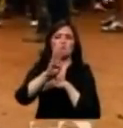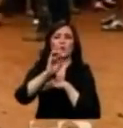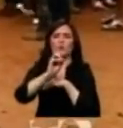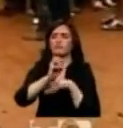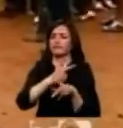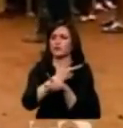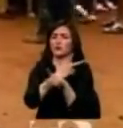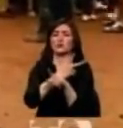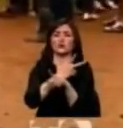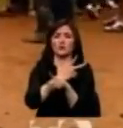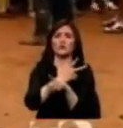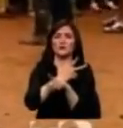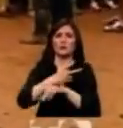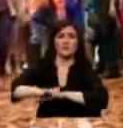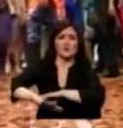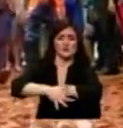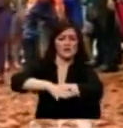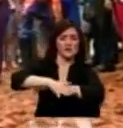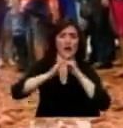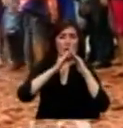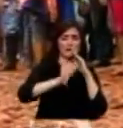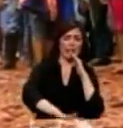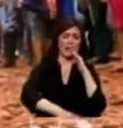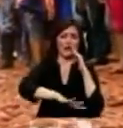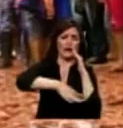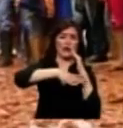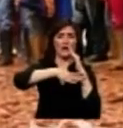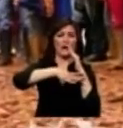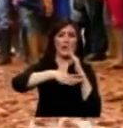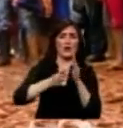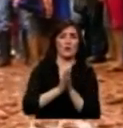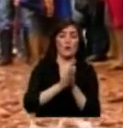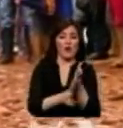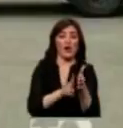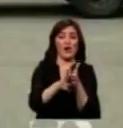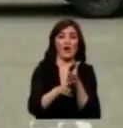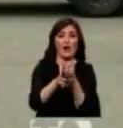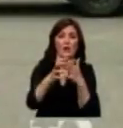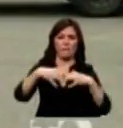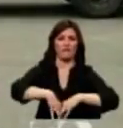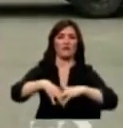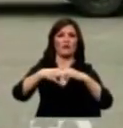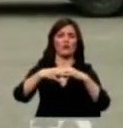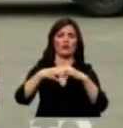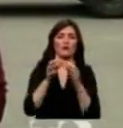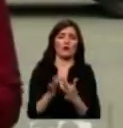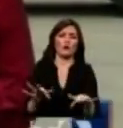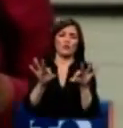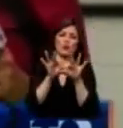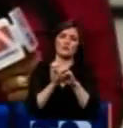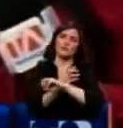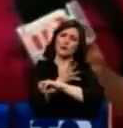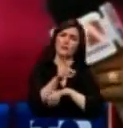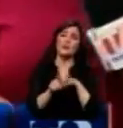Ya tenemos el ingreso del río a ciertos sectores, inclusive está por colapsar la vía férrea. Pero es importante recomendarles ahora que